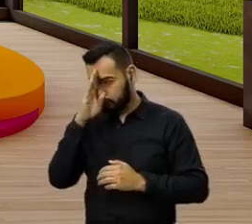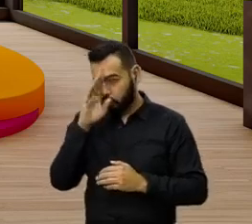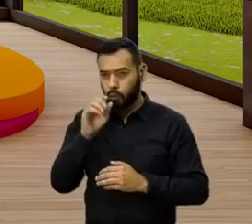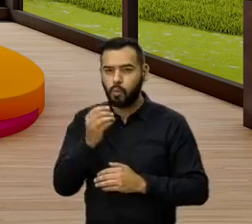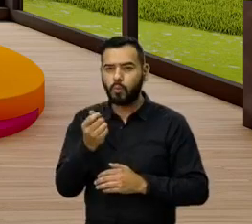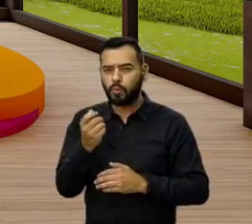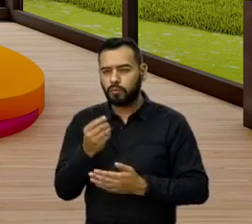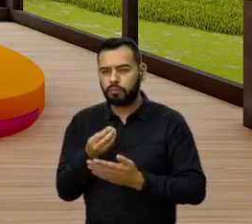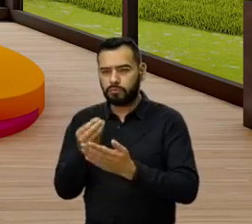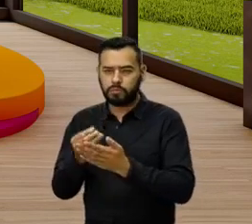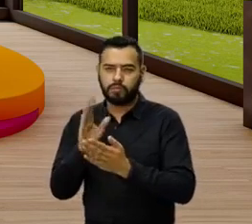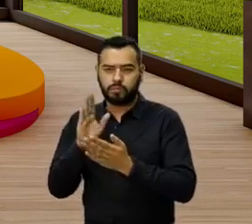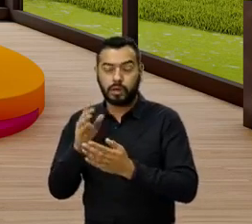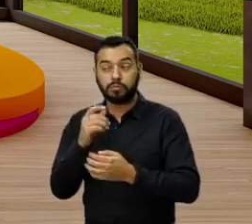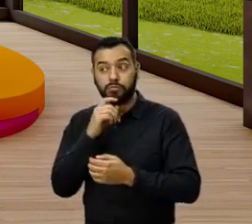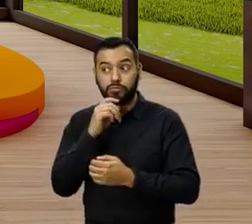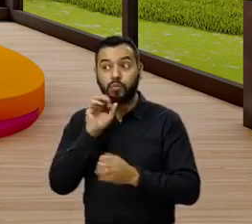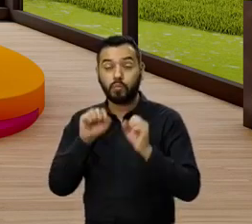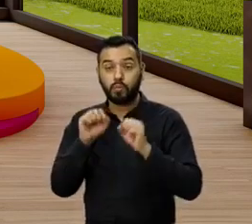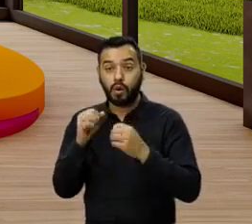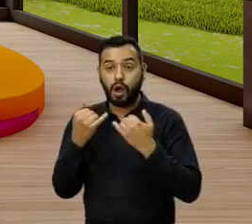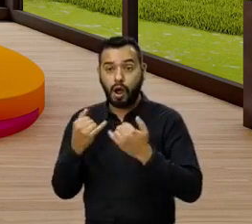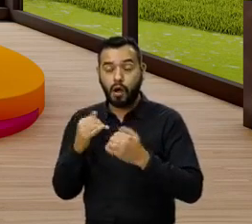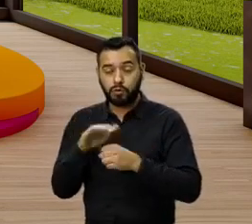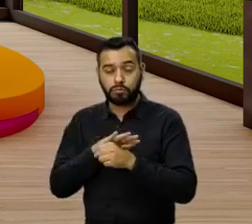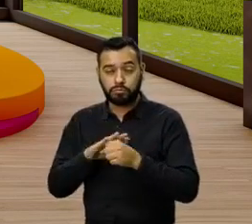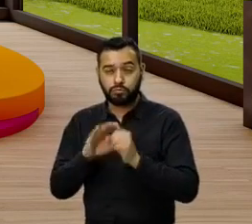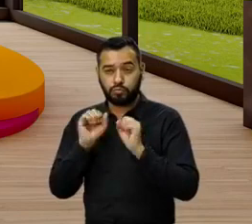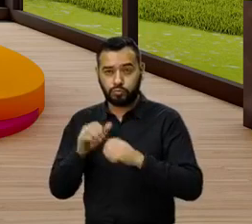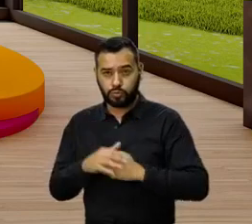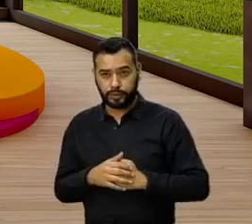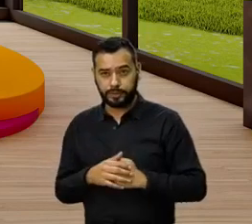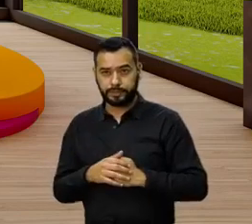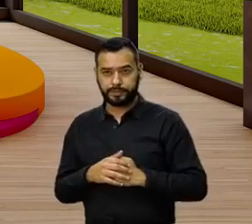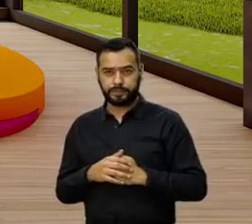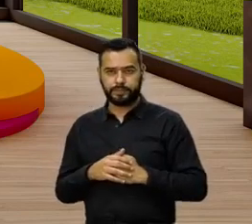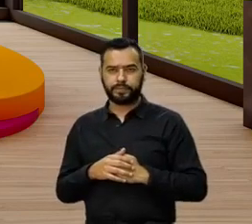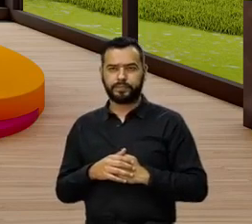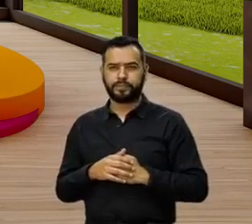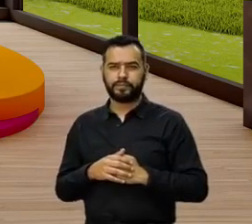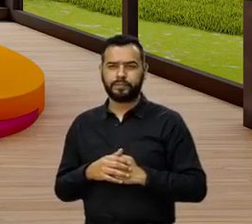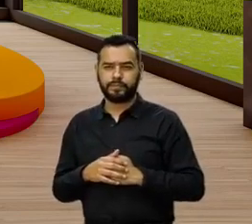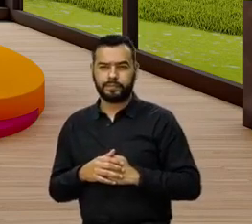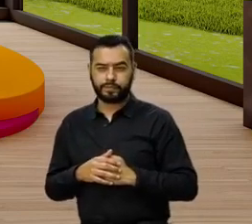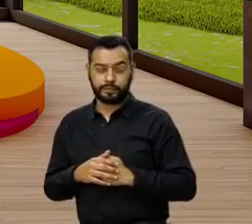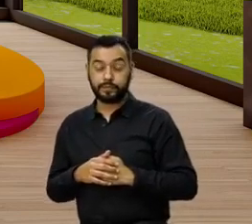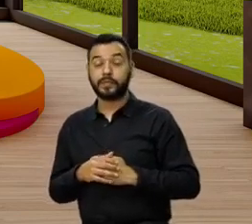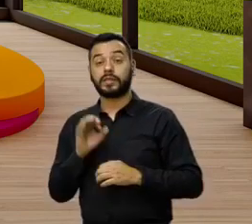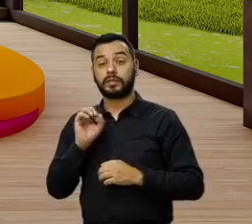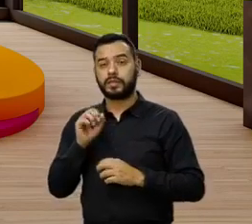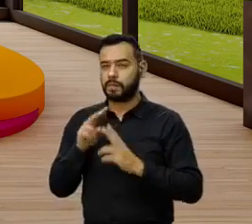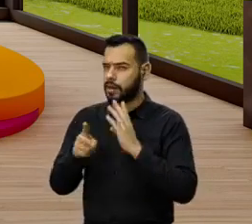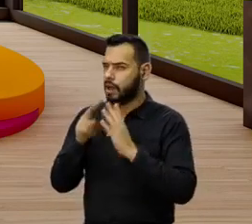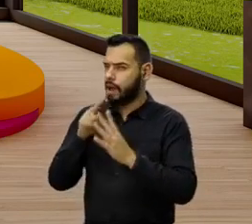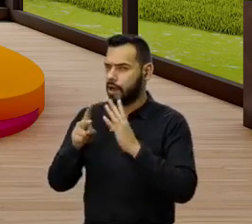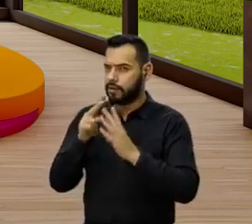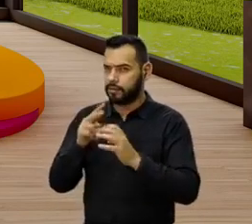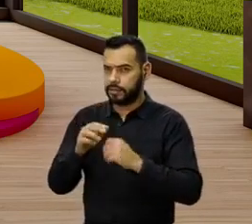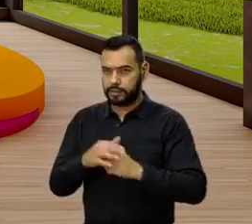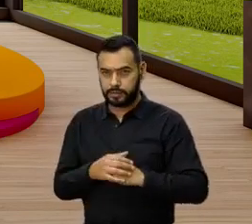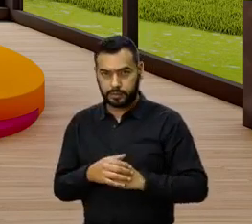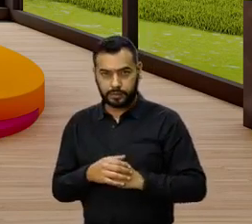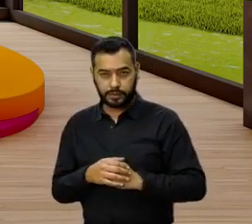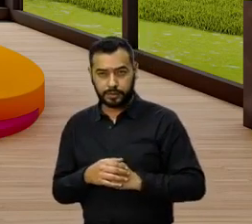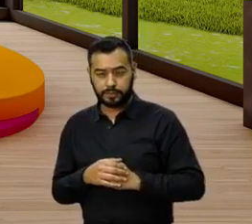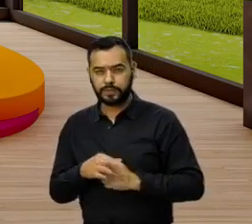en especial y revisemos si efectivamente ya cumple las condiciones para comprar con nosotros así es siempre van a haber alternativas así que